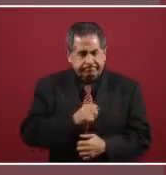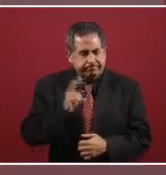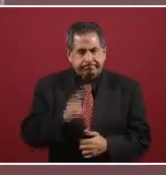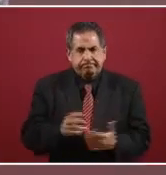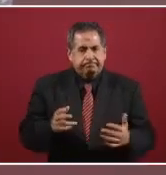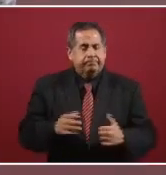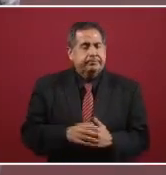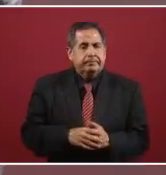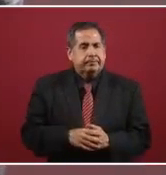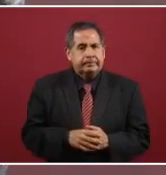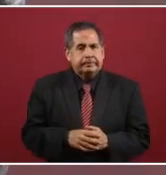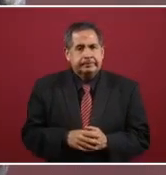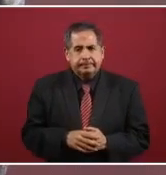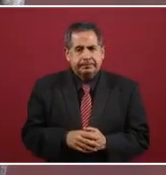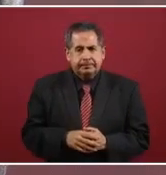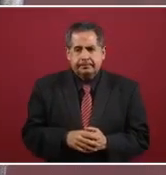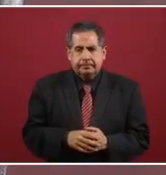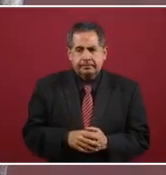que